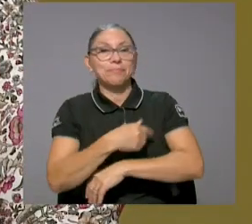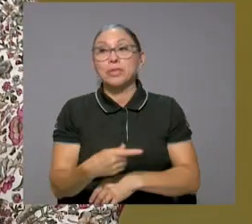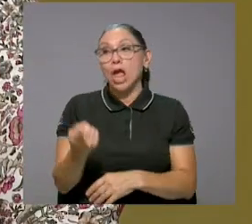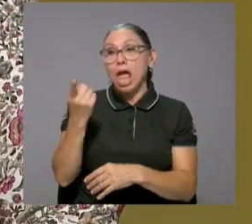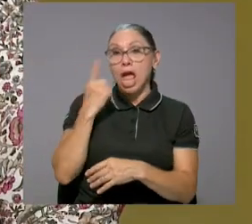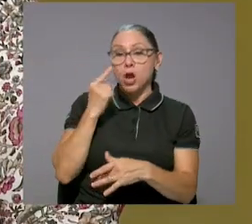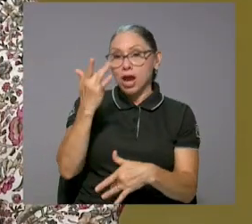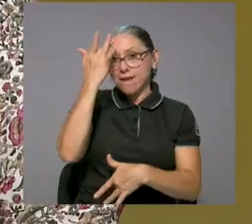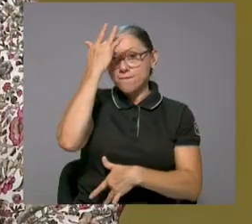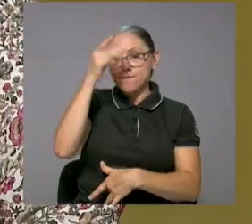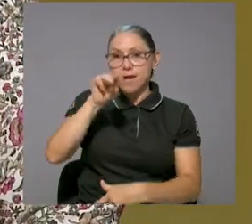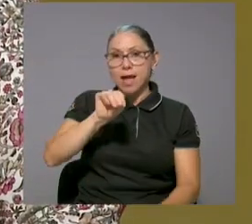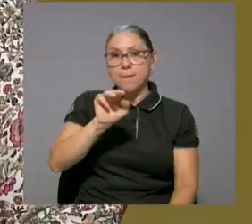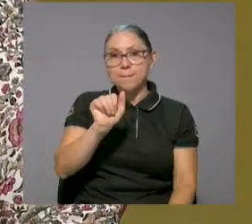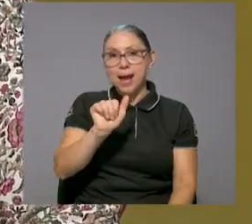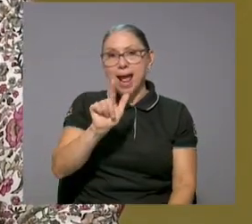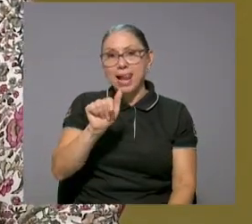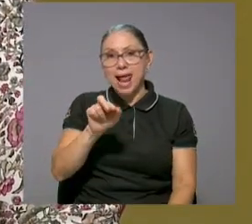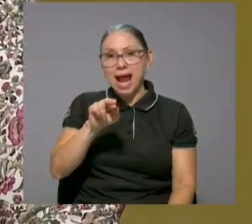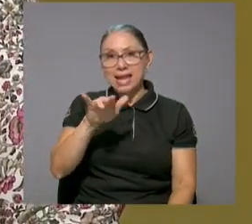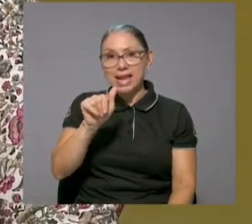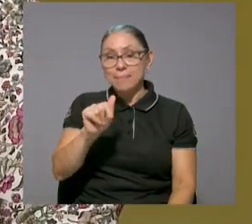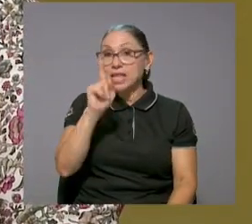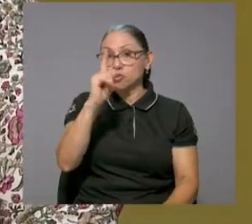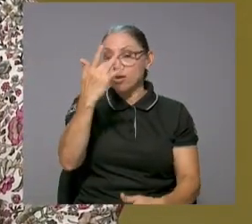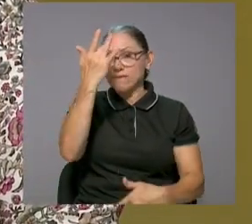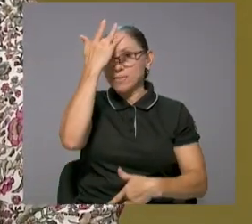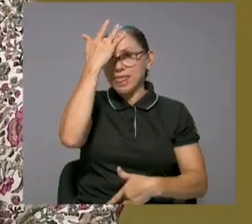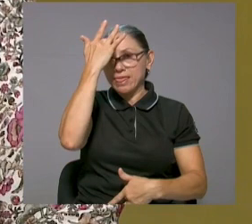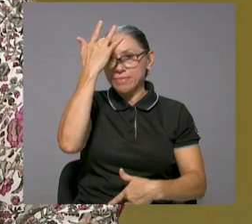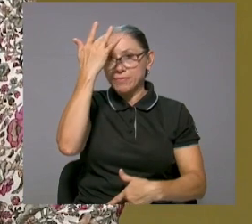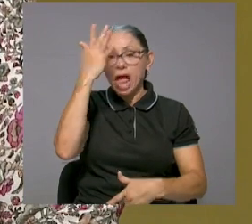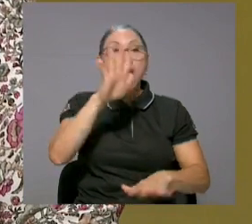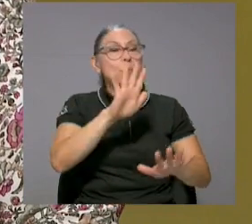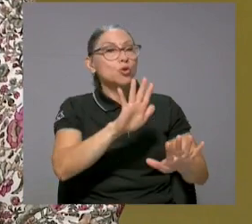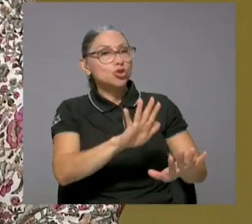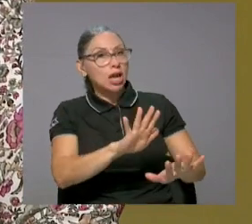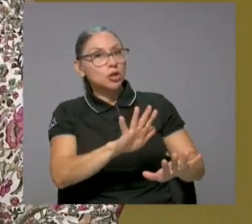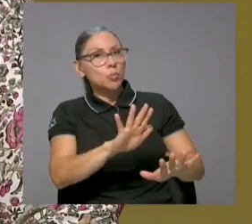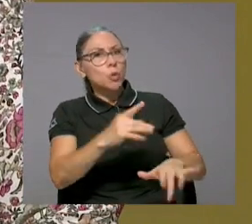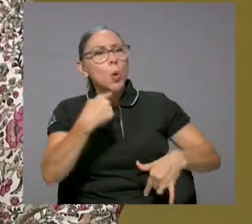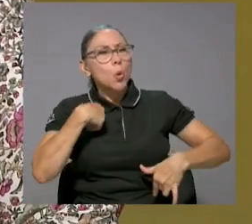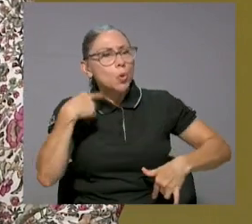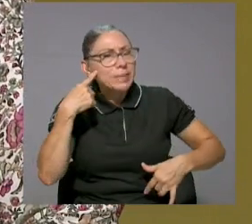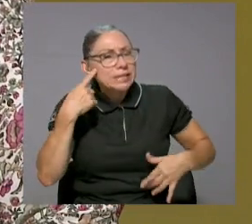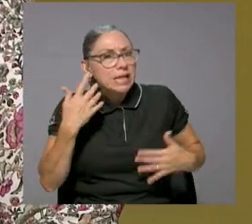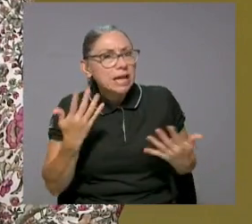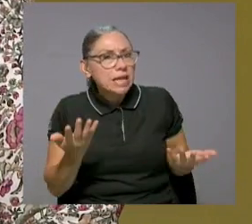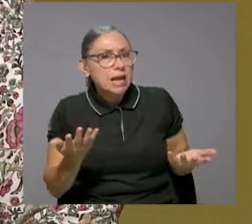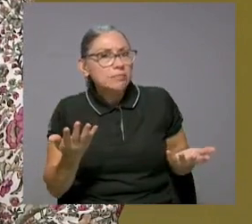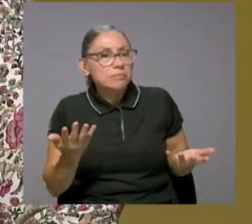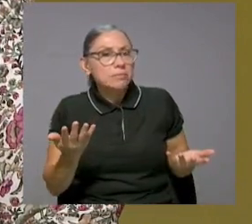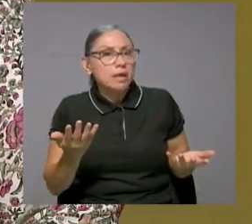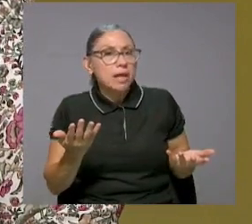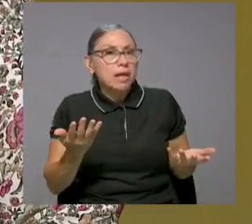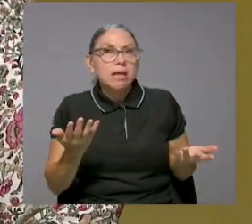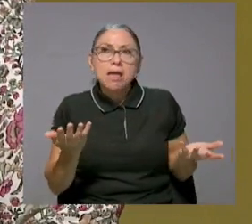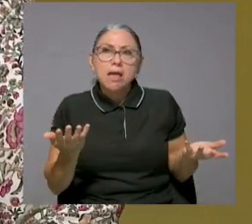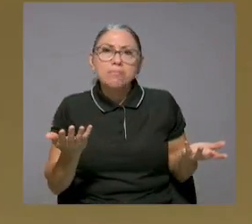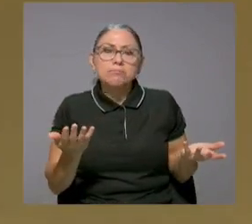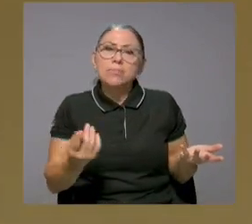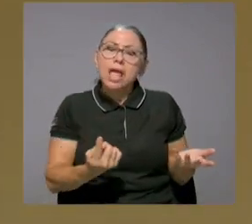malaria es una enfermedad. Por cierto, y uno pensaría que